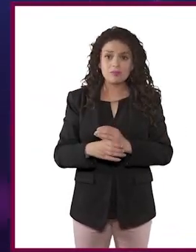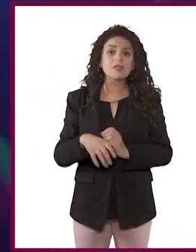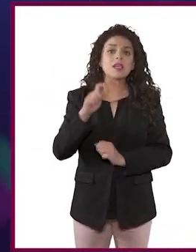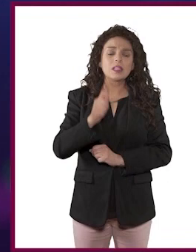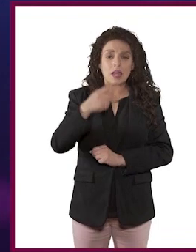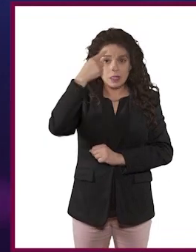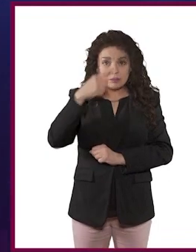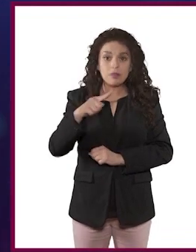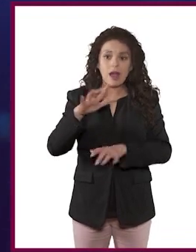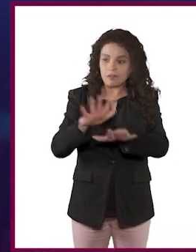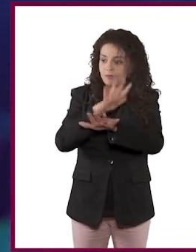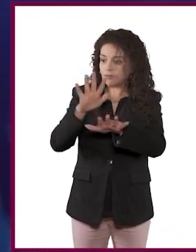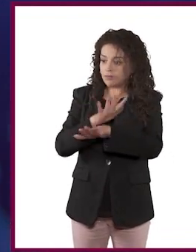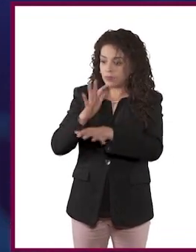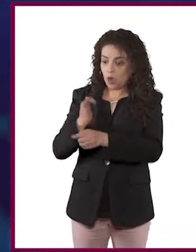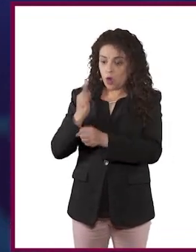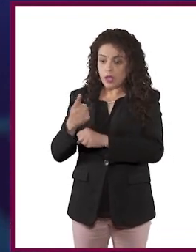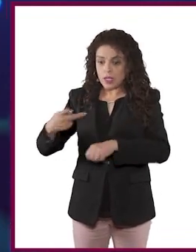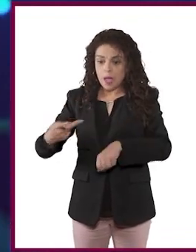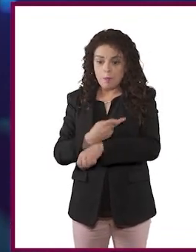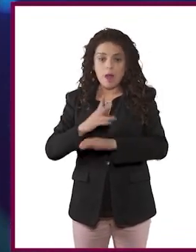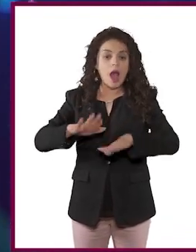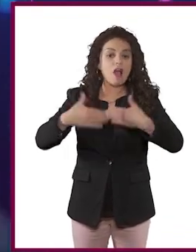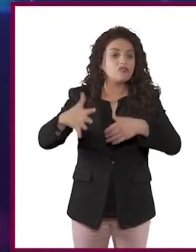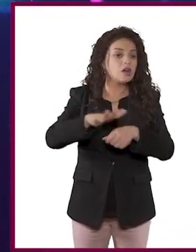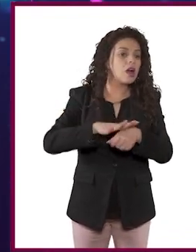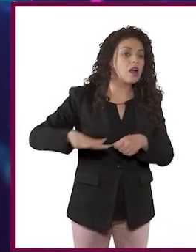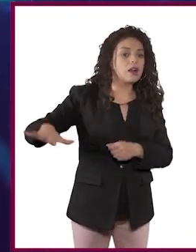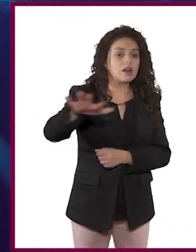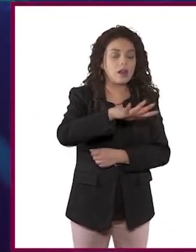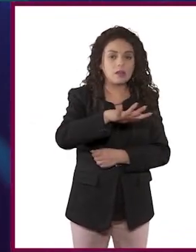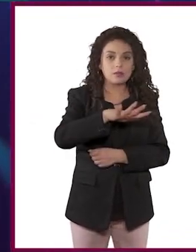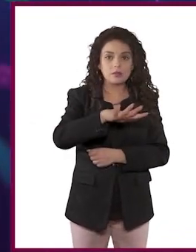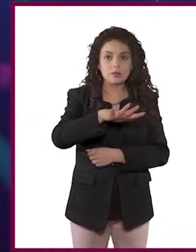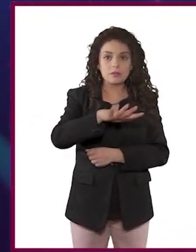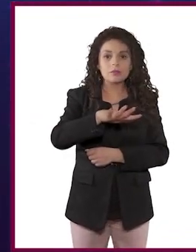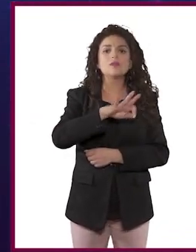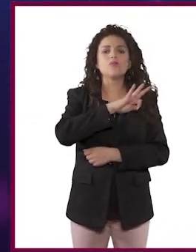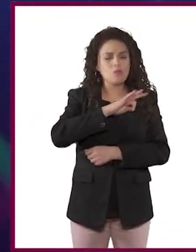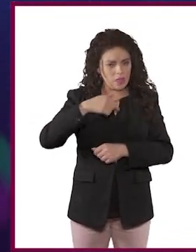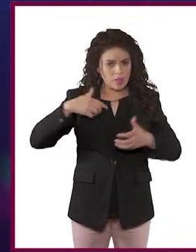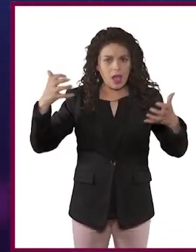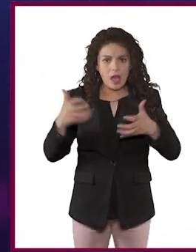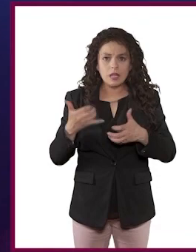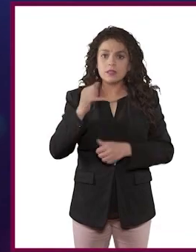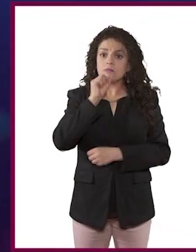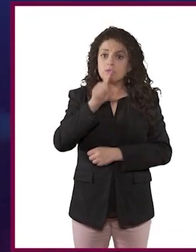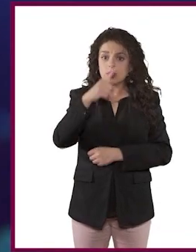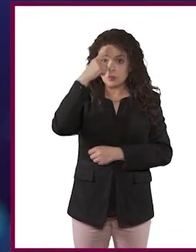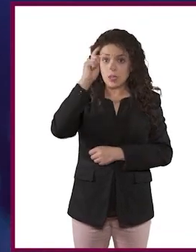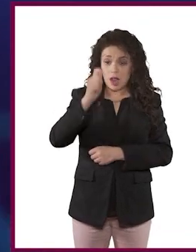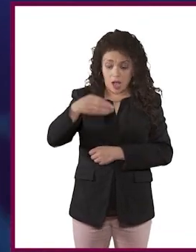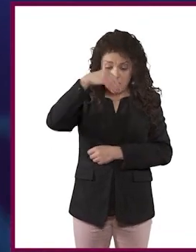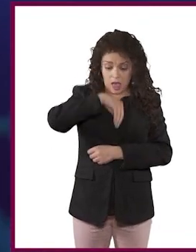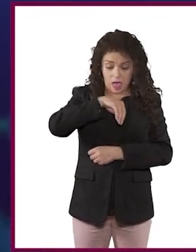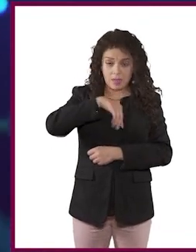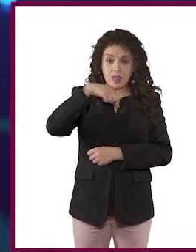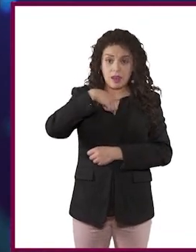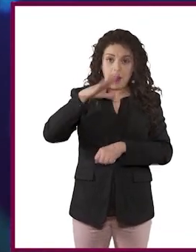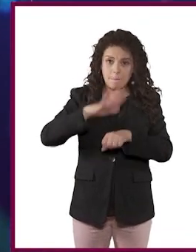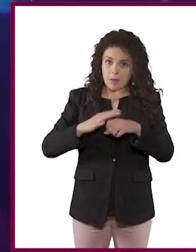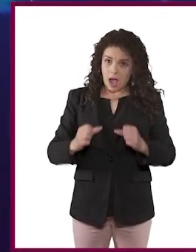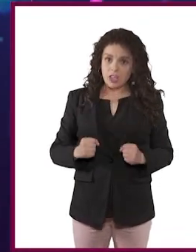cosas que puedo hacer para modificar lo que está pasando afuera de mí, mi situación externa, pero también puedo hacer cosas para modificar lo que está dentro